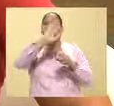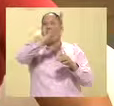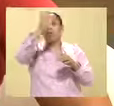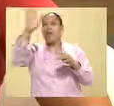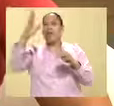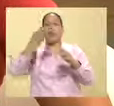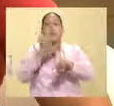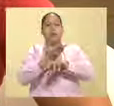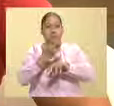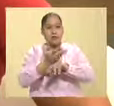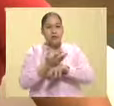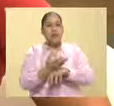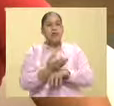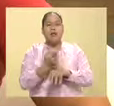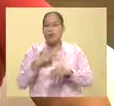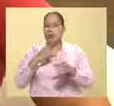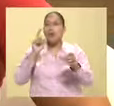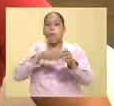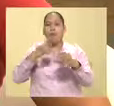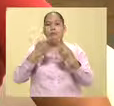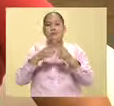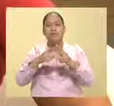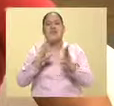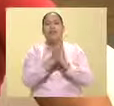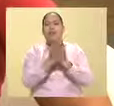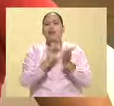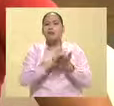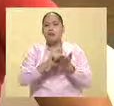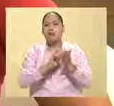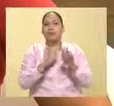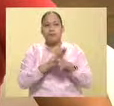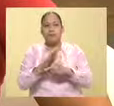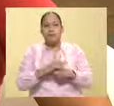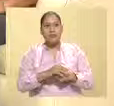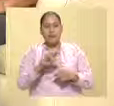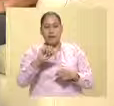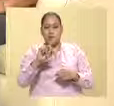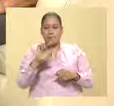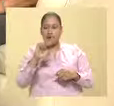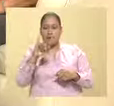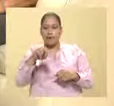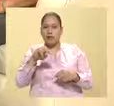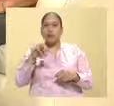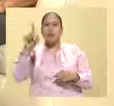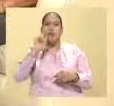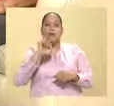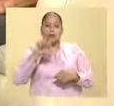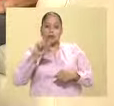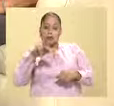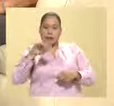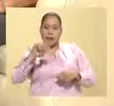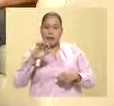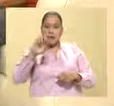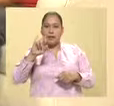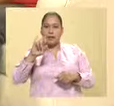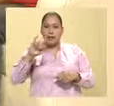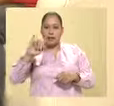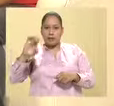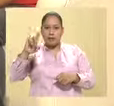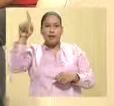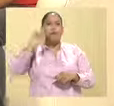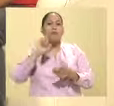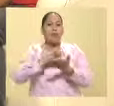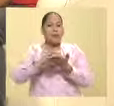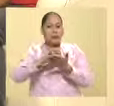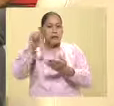y pues ahí empezó todo que el dibujo se llama maiden voyage es de tania eby y es una chica de nueva york